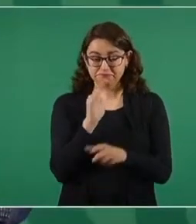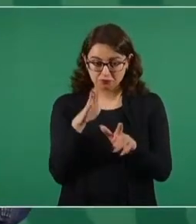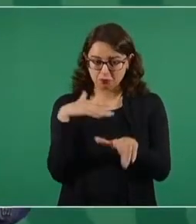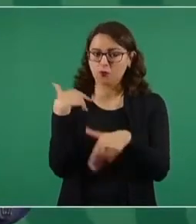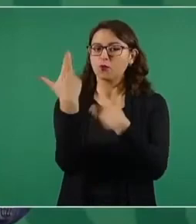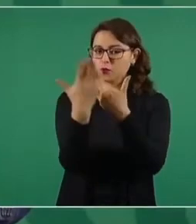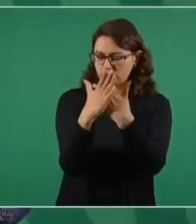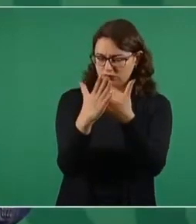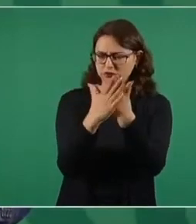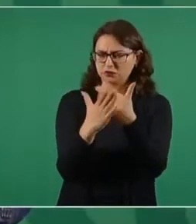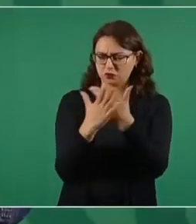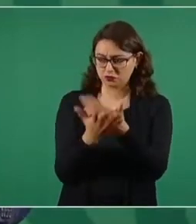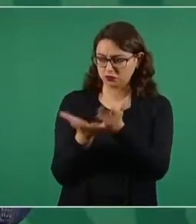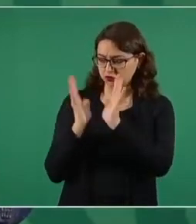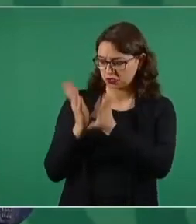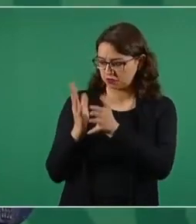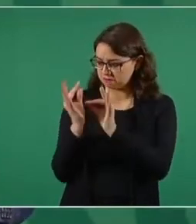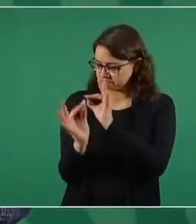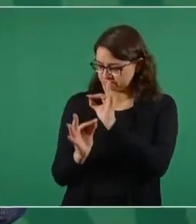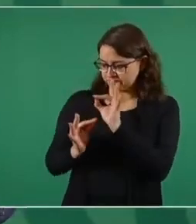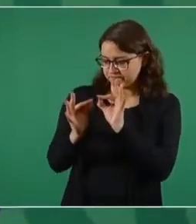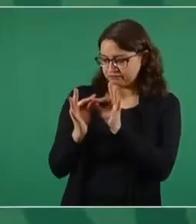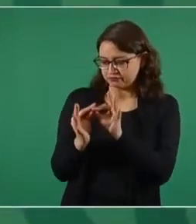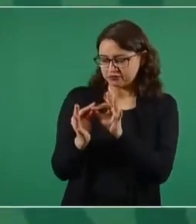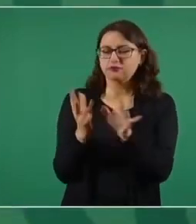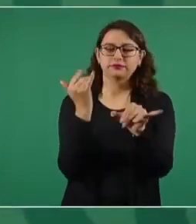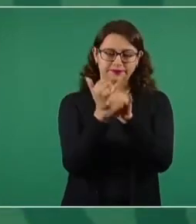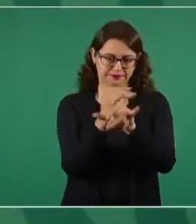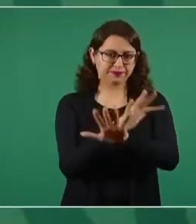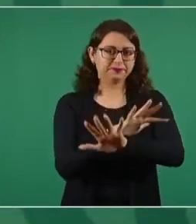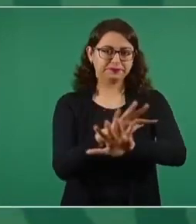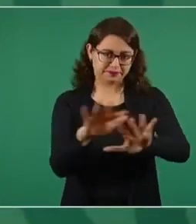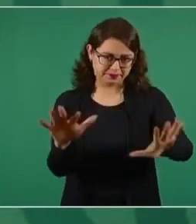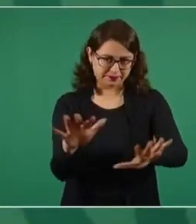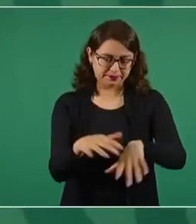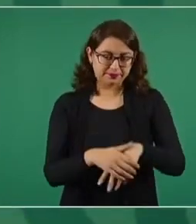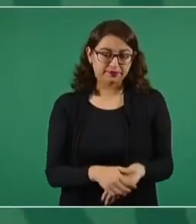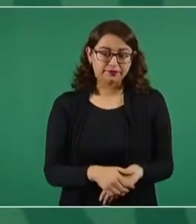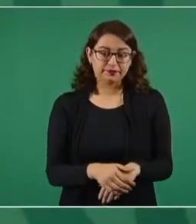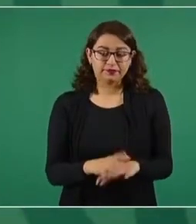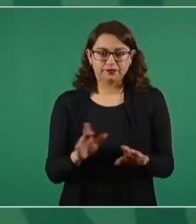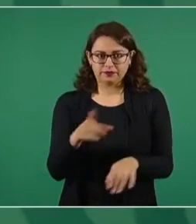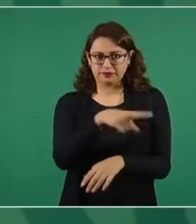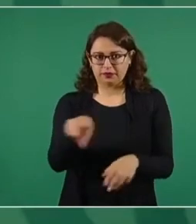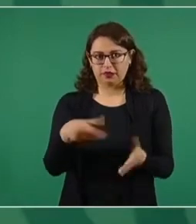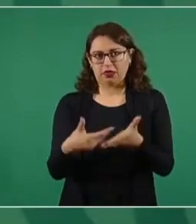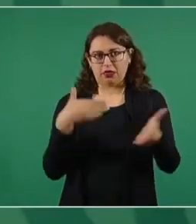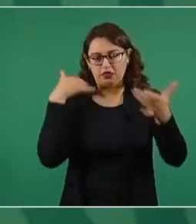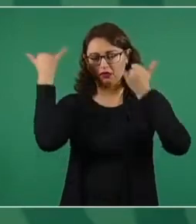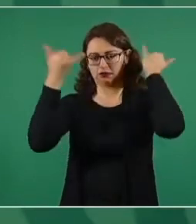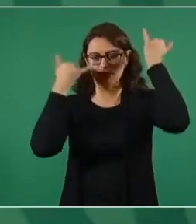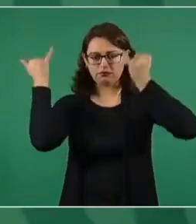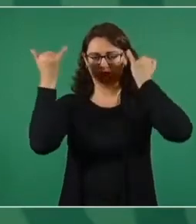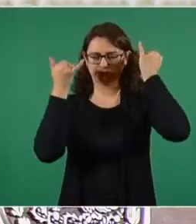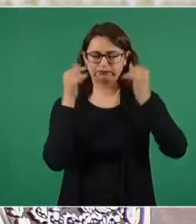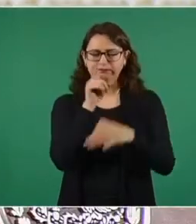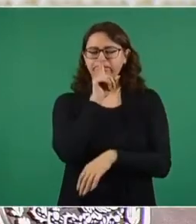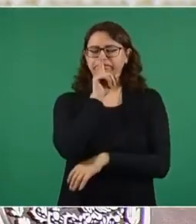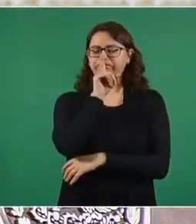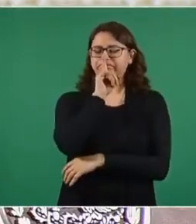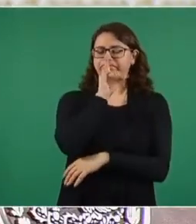para no generar falsas expectativas, sino que ya tengamos